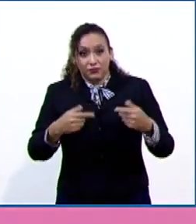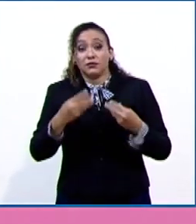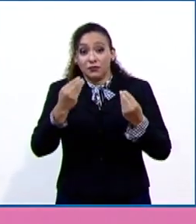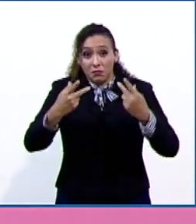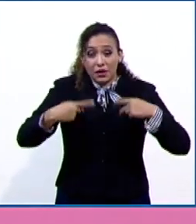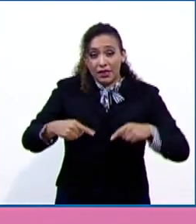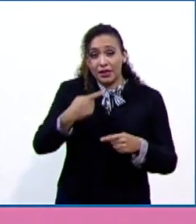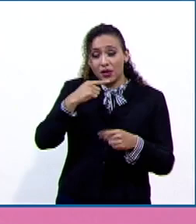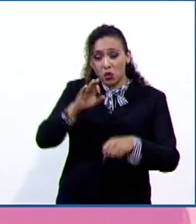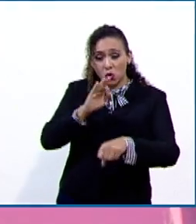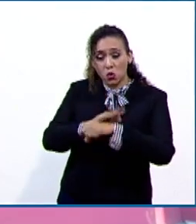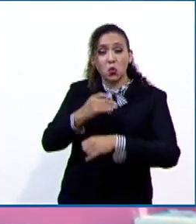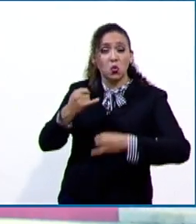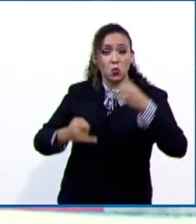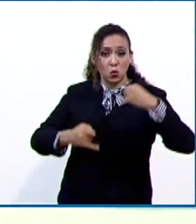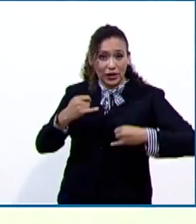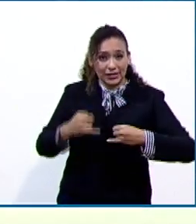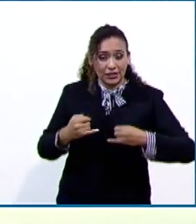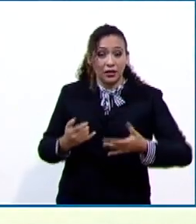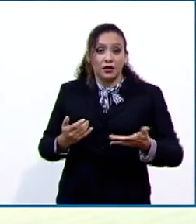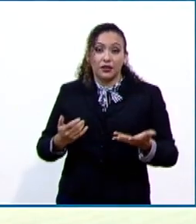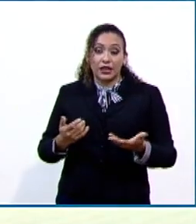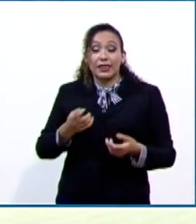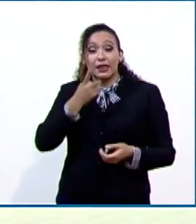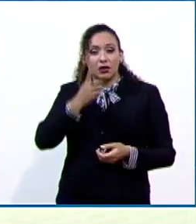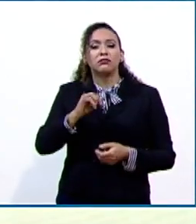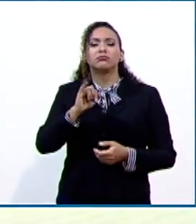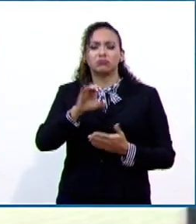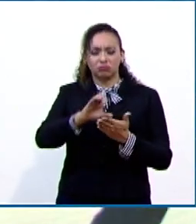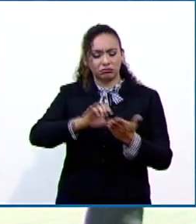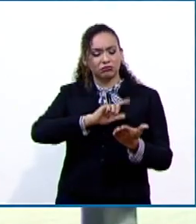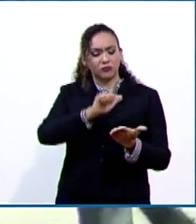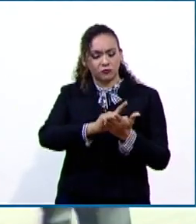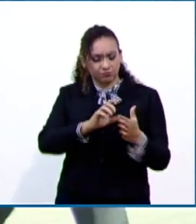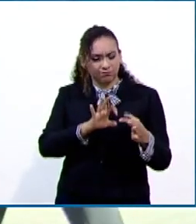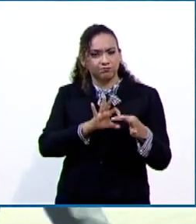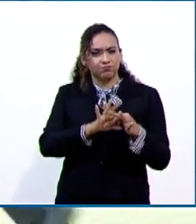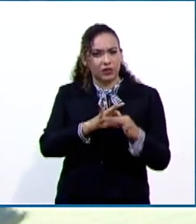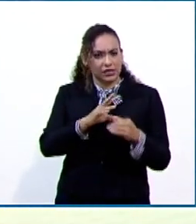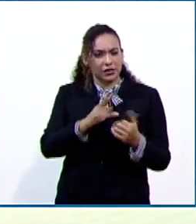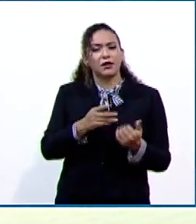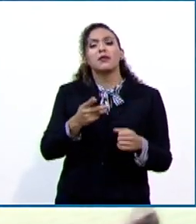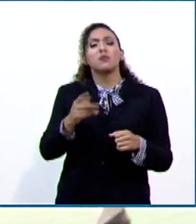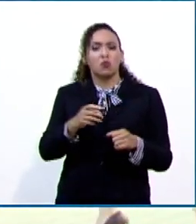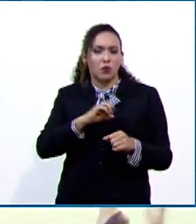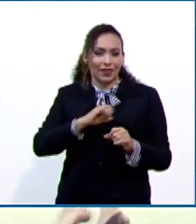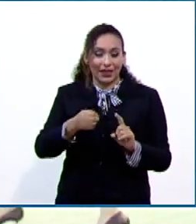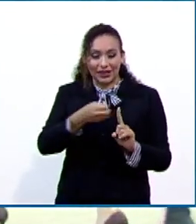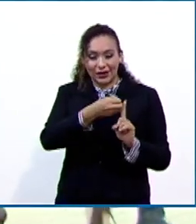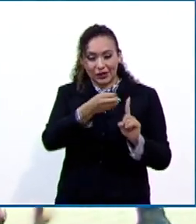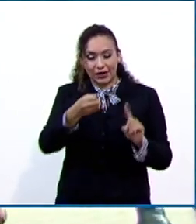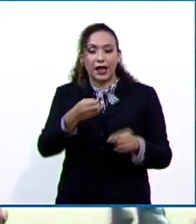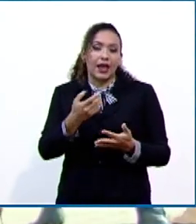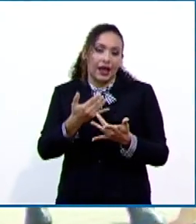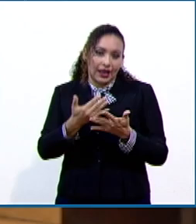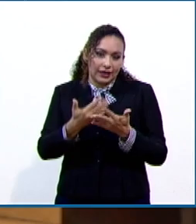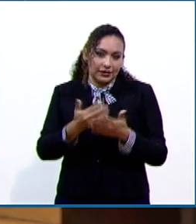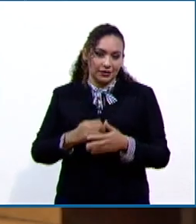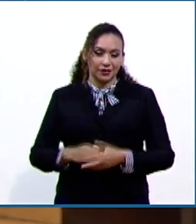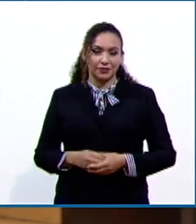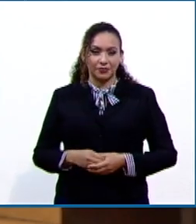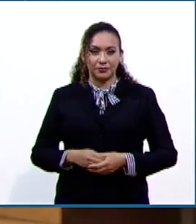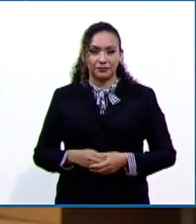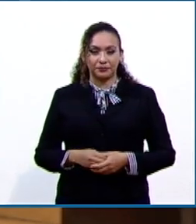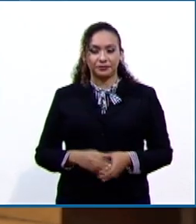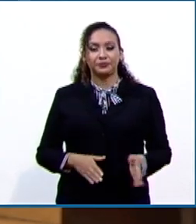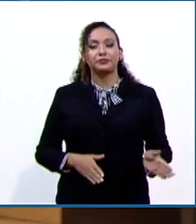otorgaron diversos jueces de distrito y determinó que es constitucionalmente inviable suspender el proceso que ya está en marcha.